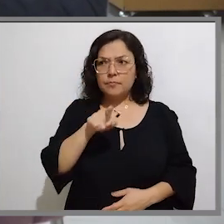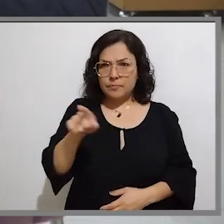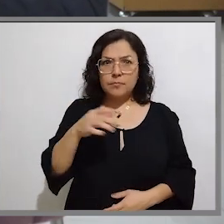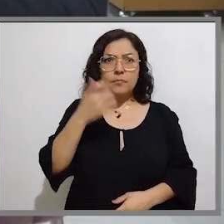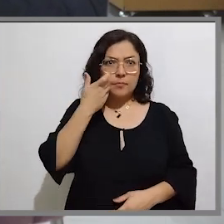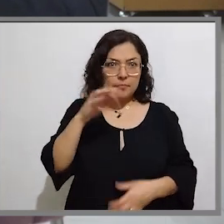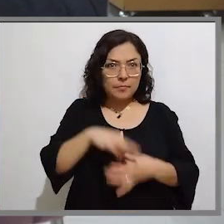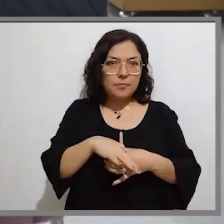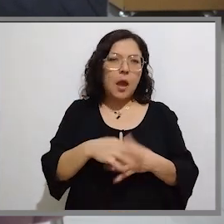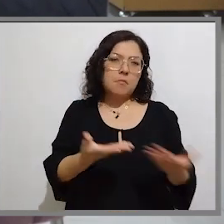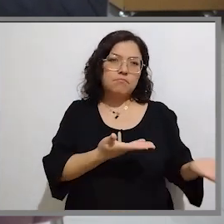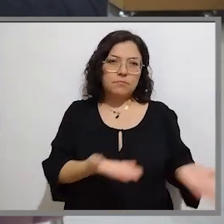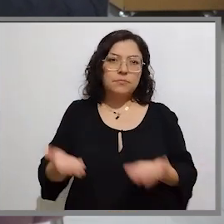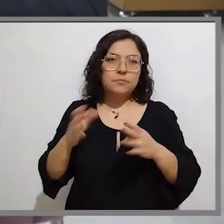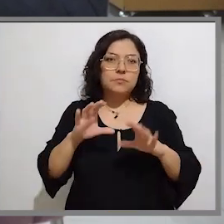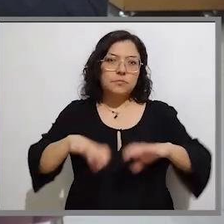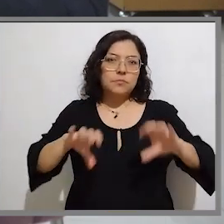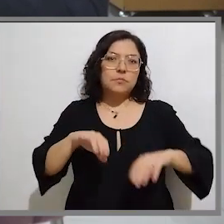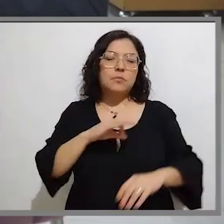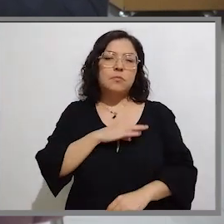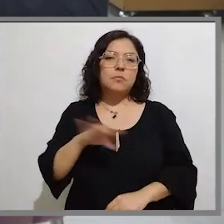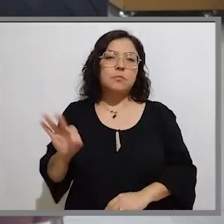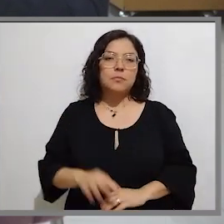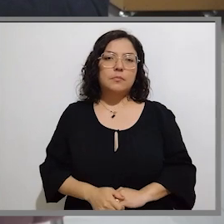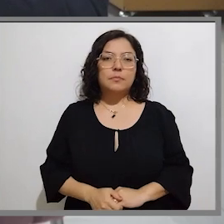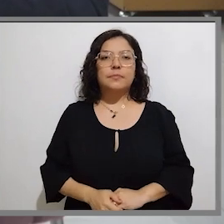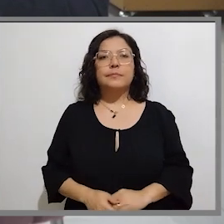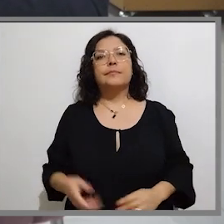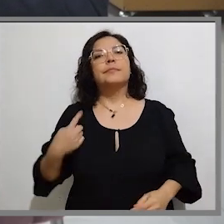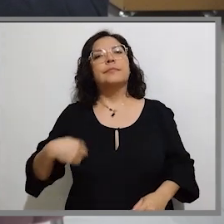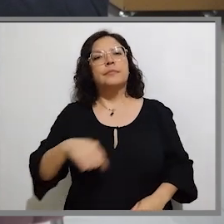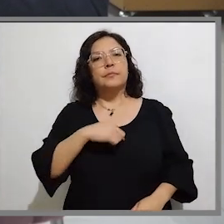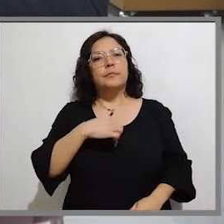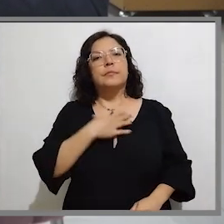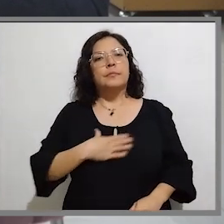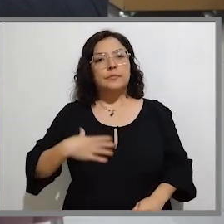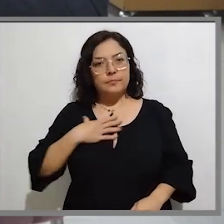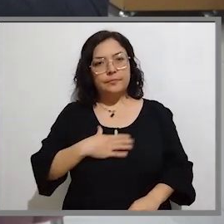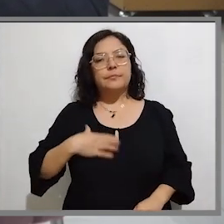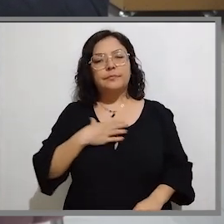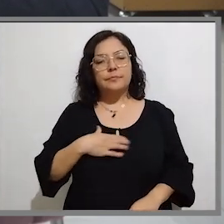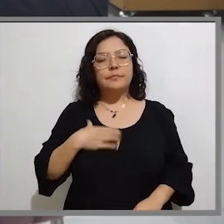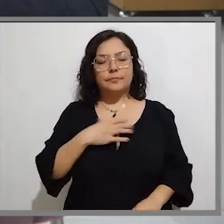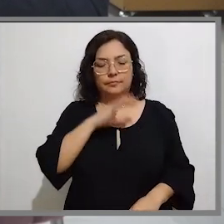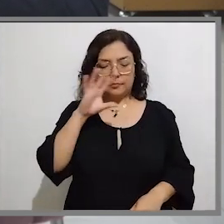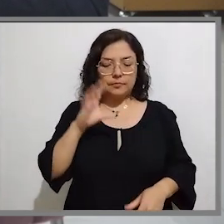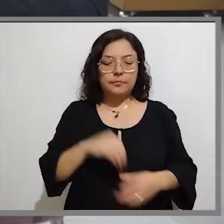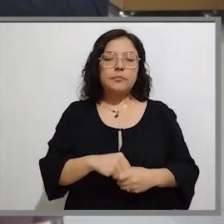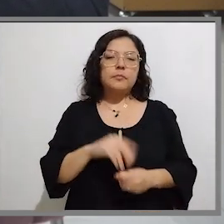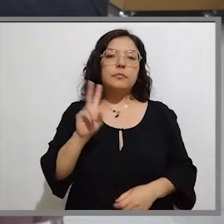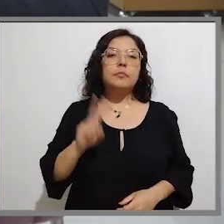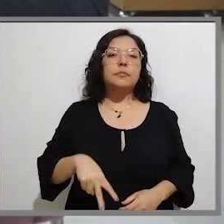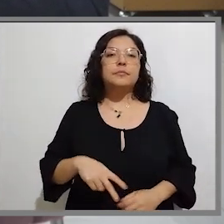universitarias, en fin, muy felices, muy contentos de la respuesta que tuvo todo el público que acudió a la Feria Internacional del